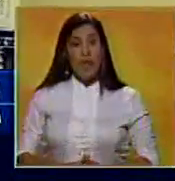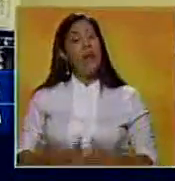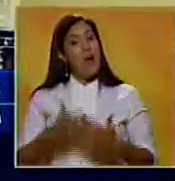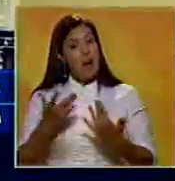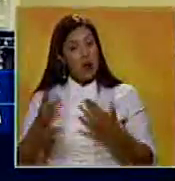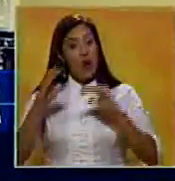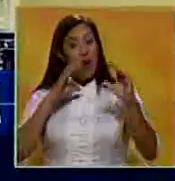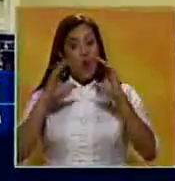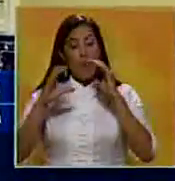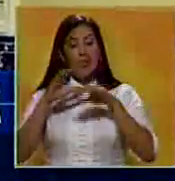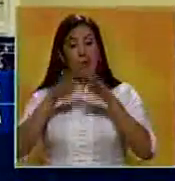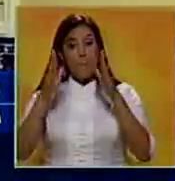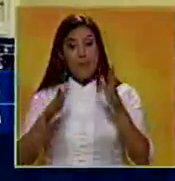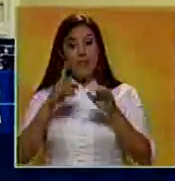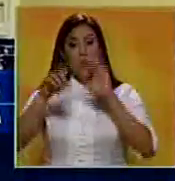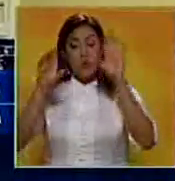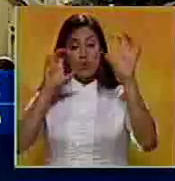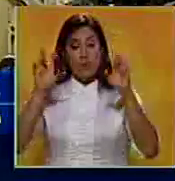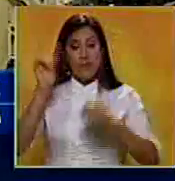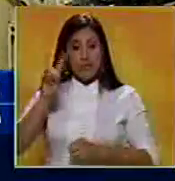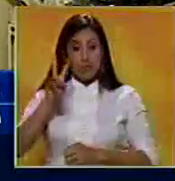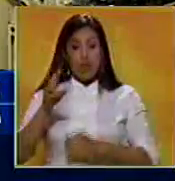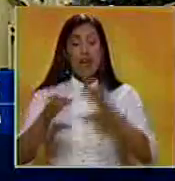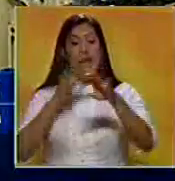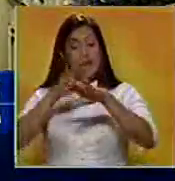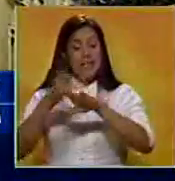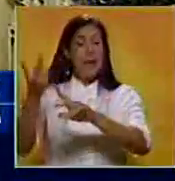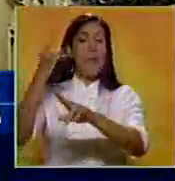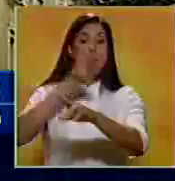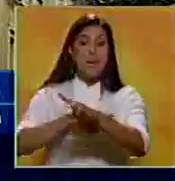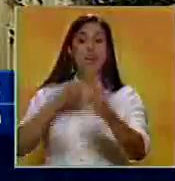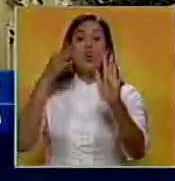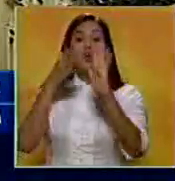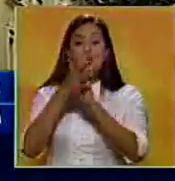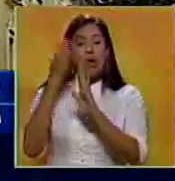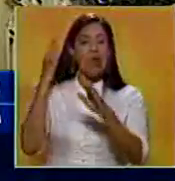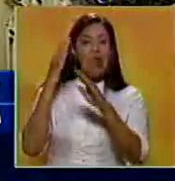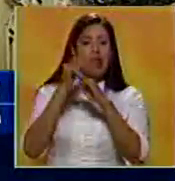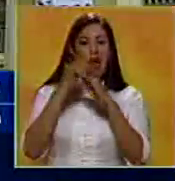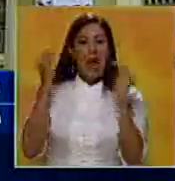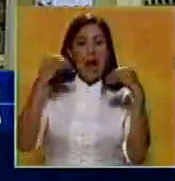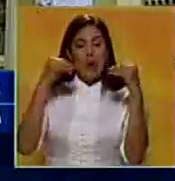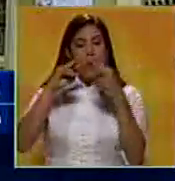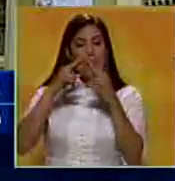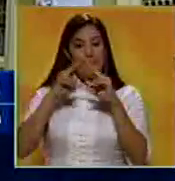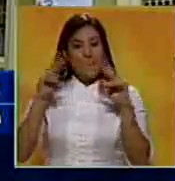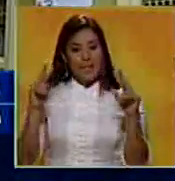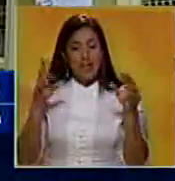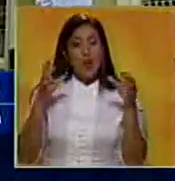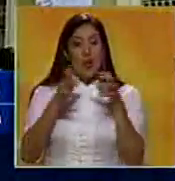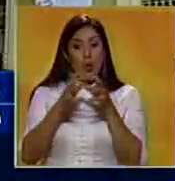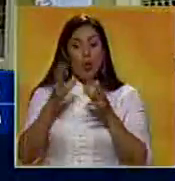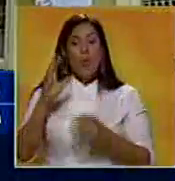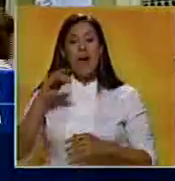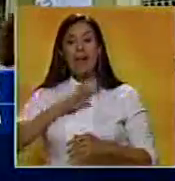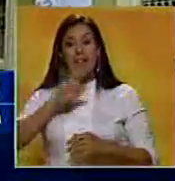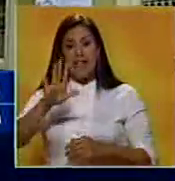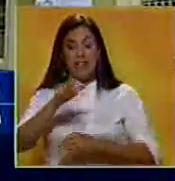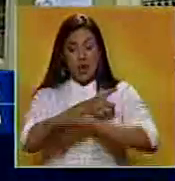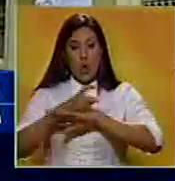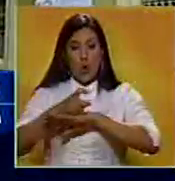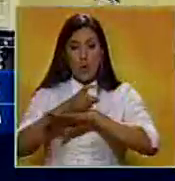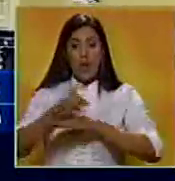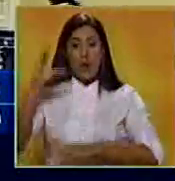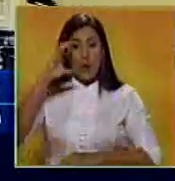en su comunicado el Ministerio de exteriores venezolano alerta además sobre la paralización de los acuerdos de paz por parte de la élite que gobierna